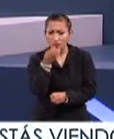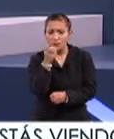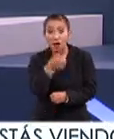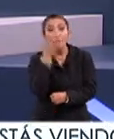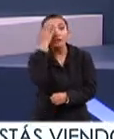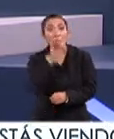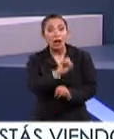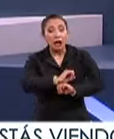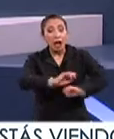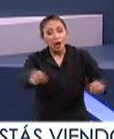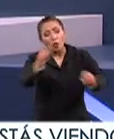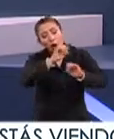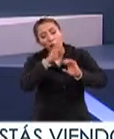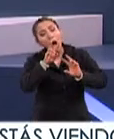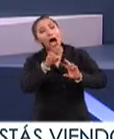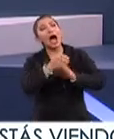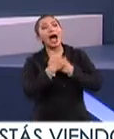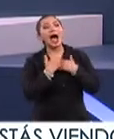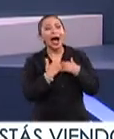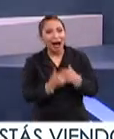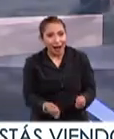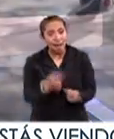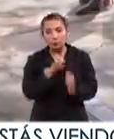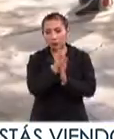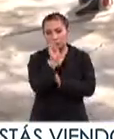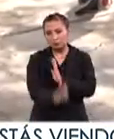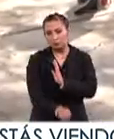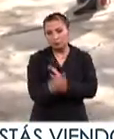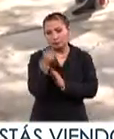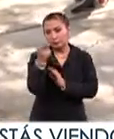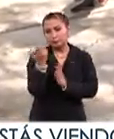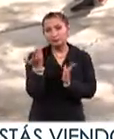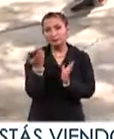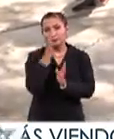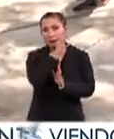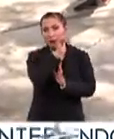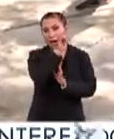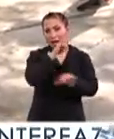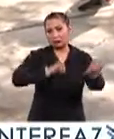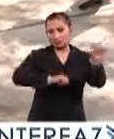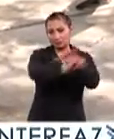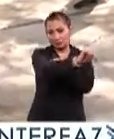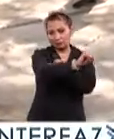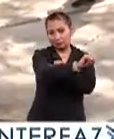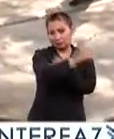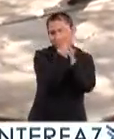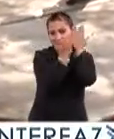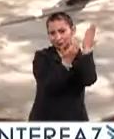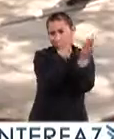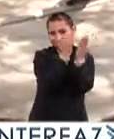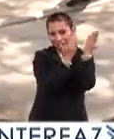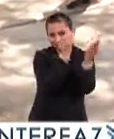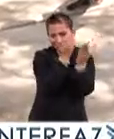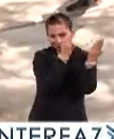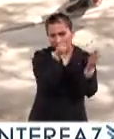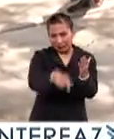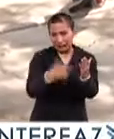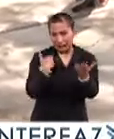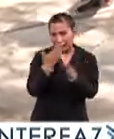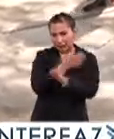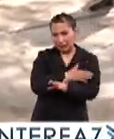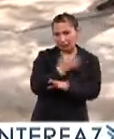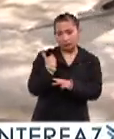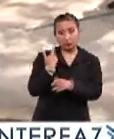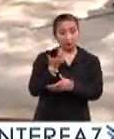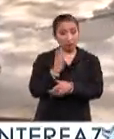saber muy claramente qué es lo que necesitan hacer. Por ejemplo, vamos a tomar las becas de movilidad que han estado ustedes entrevistando aquí, que para